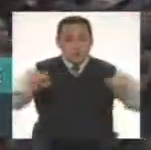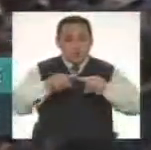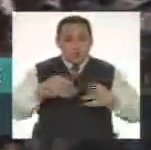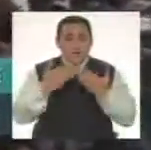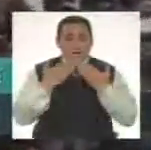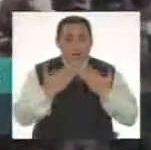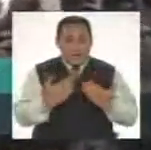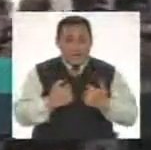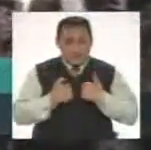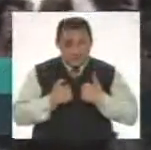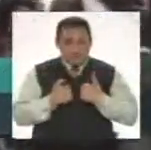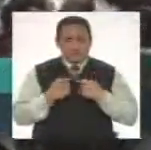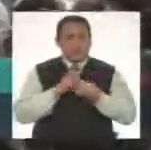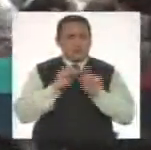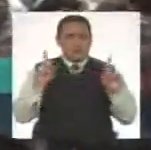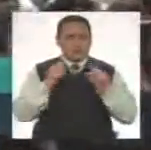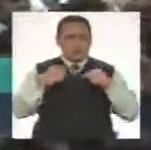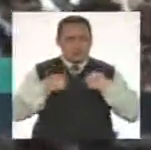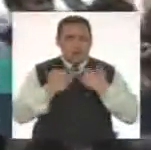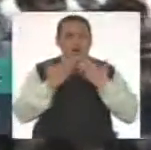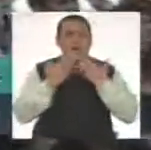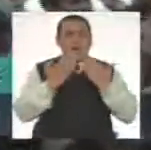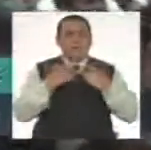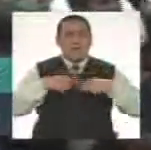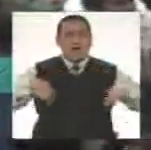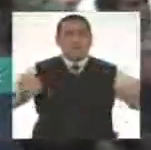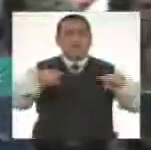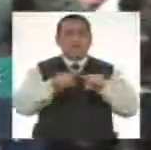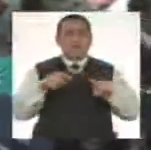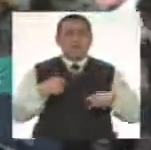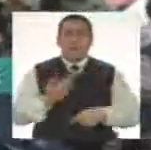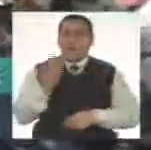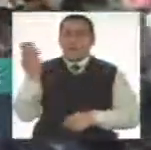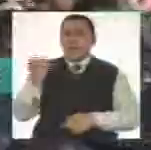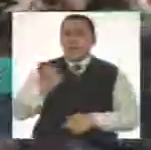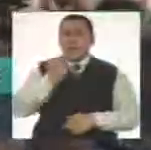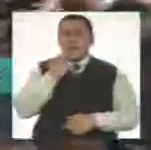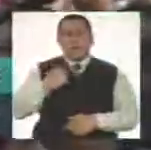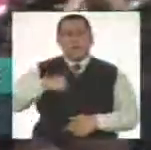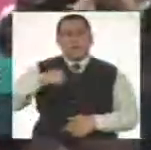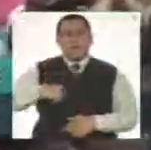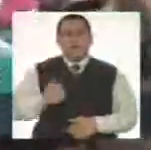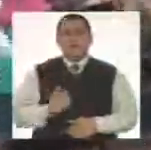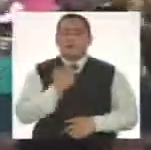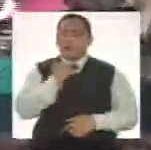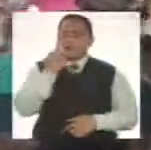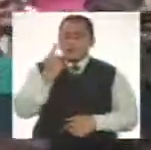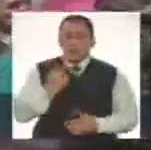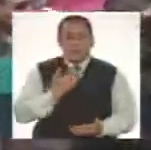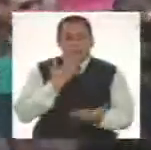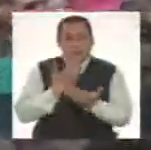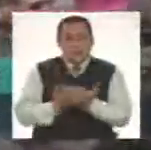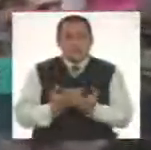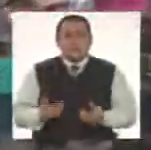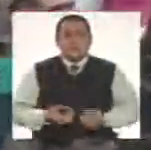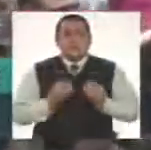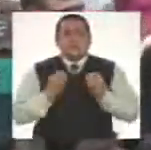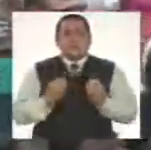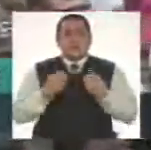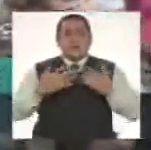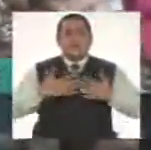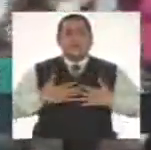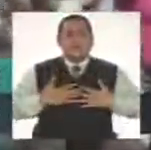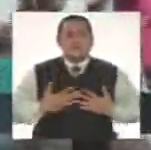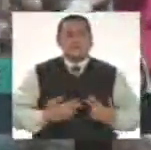en realidad les digo a ustedes muchas gracias. A Julio César también le digo muchas gracias, porque esta